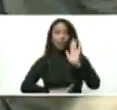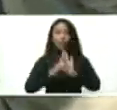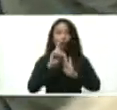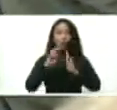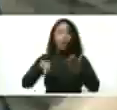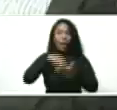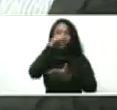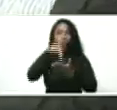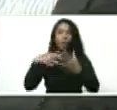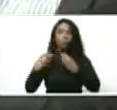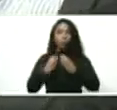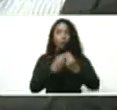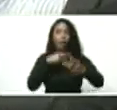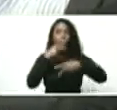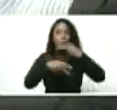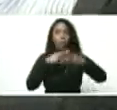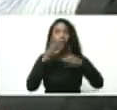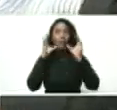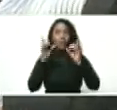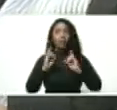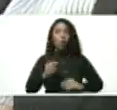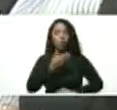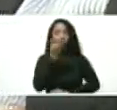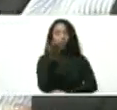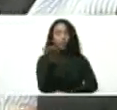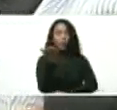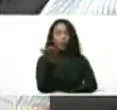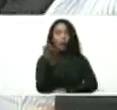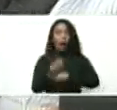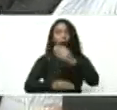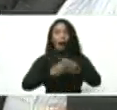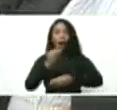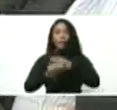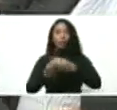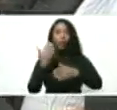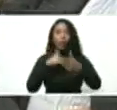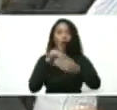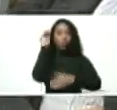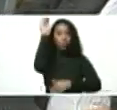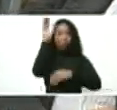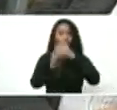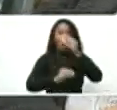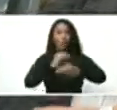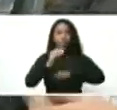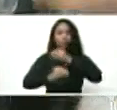y para acompañar las políticas y las decisiones que usted ha adoptado y va a adoptar.